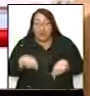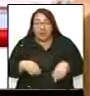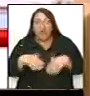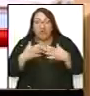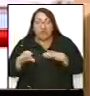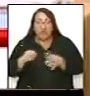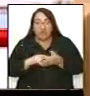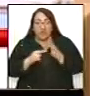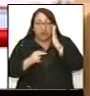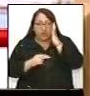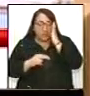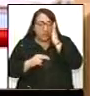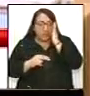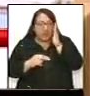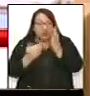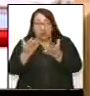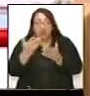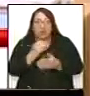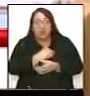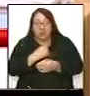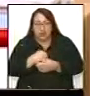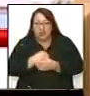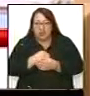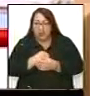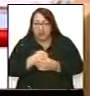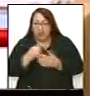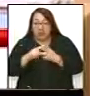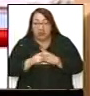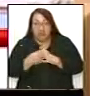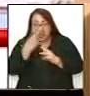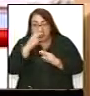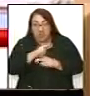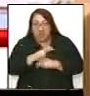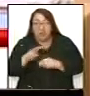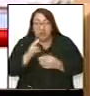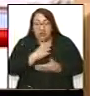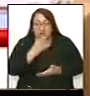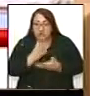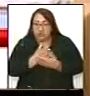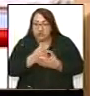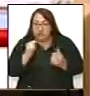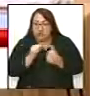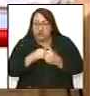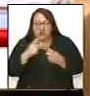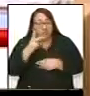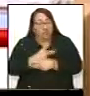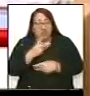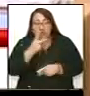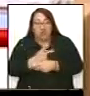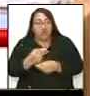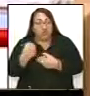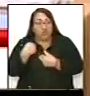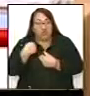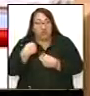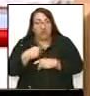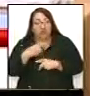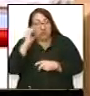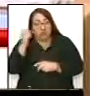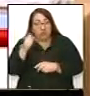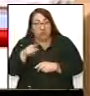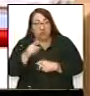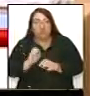hacer es exhortar a la ministra que empiece a mirar estos hechos con muchísima responsabilidad. Creemos